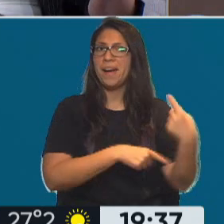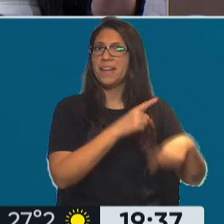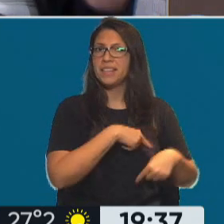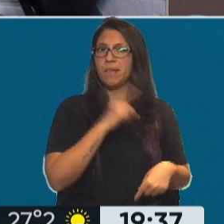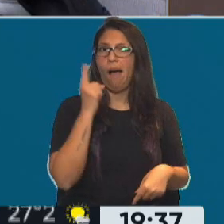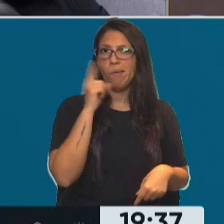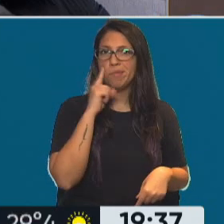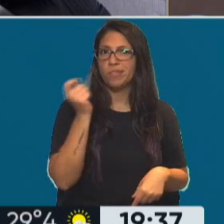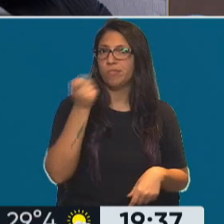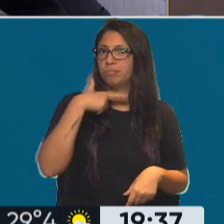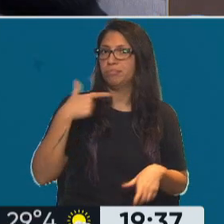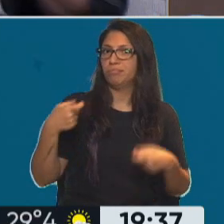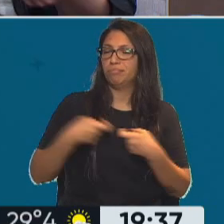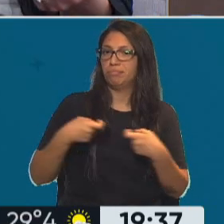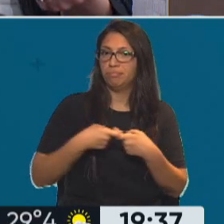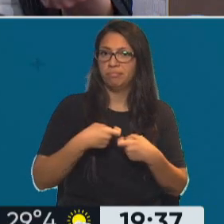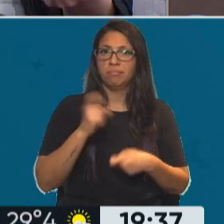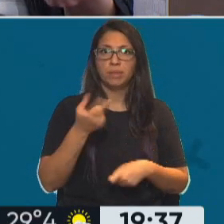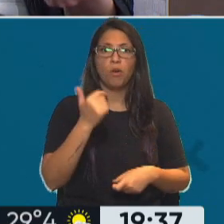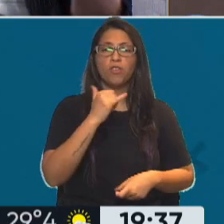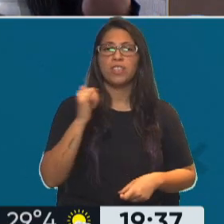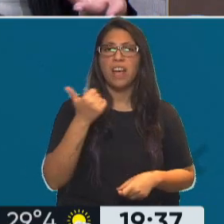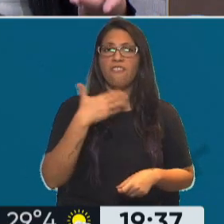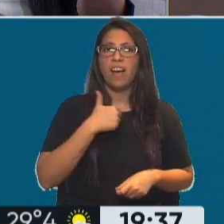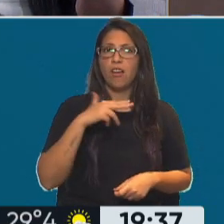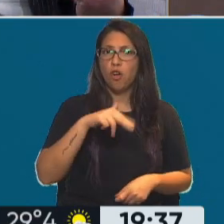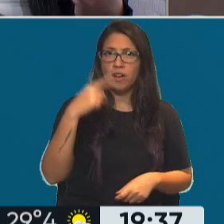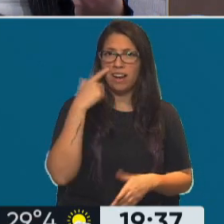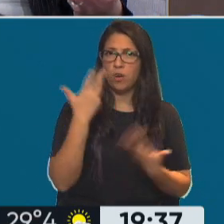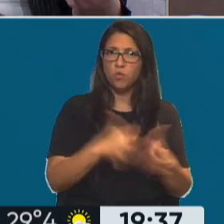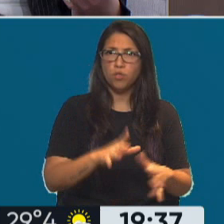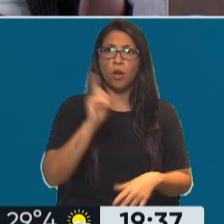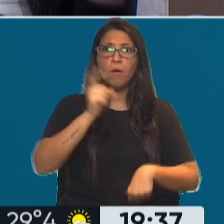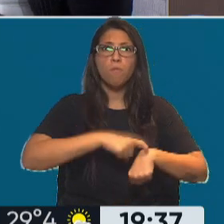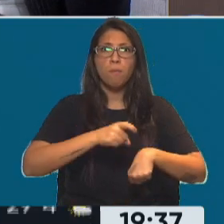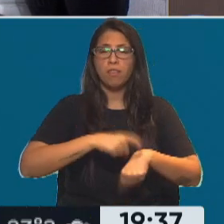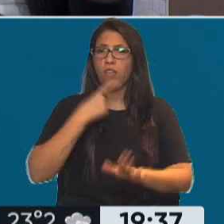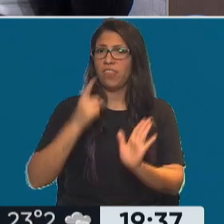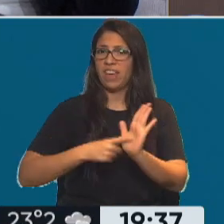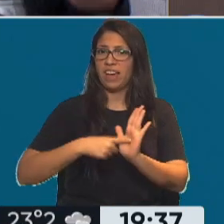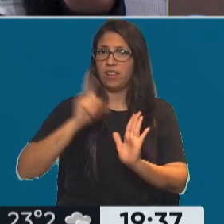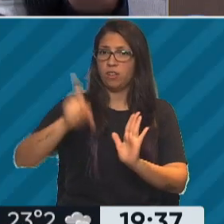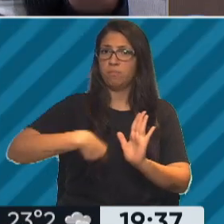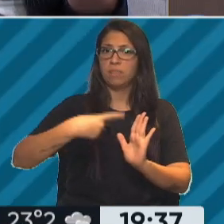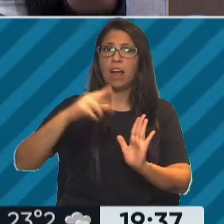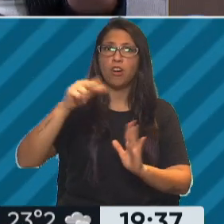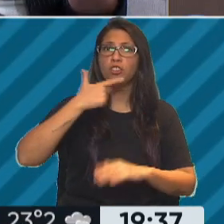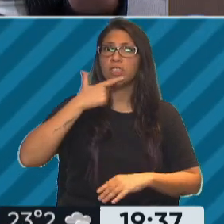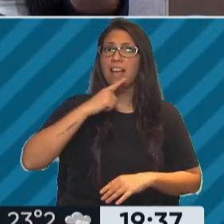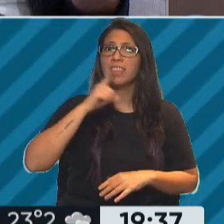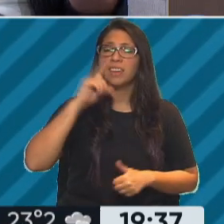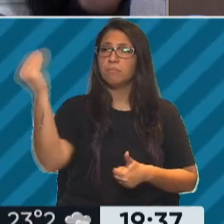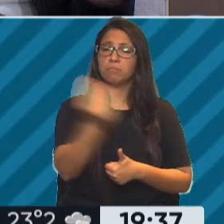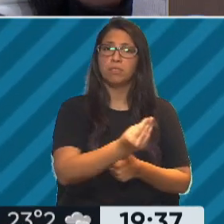Así fue con la renuncia del doctor Zaffaroni, pero recordarán el decreto por el cual se nombra a Rosenkrantz y Rosati, que no por